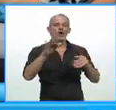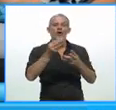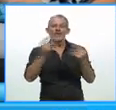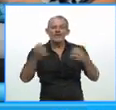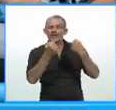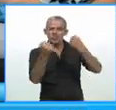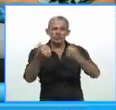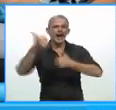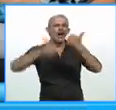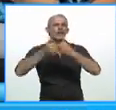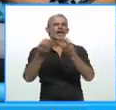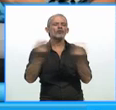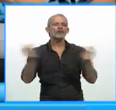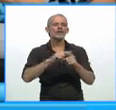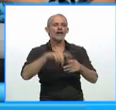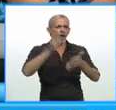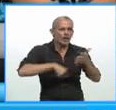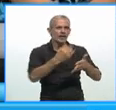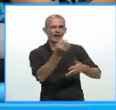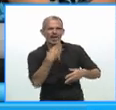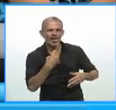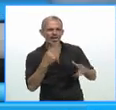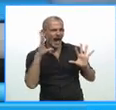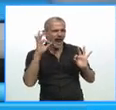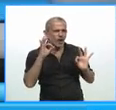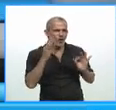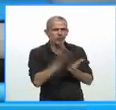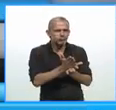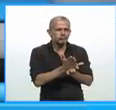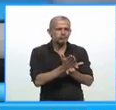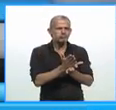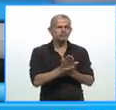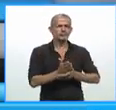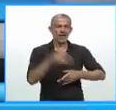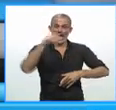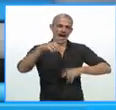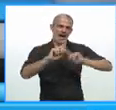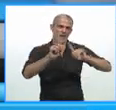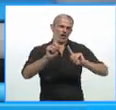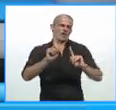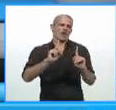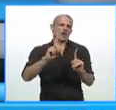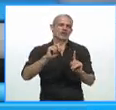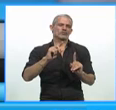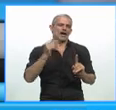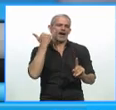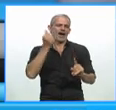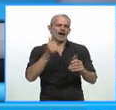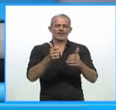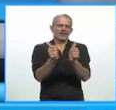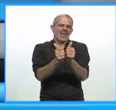una competición o de un entrenamiento? ¿Te corrige cosas? ¿Es muy duro? Ahora no tanto, porque no